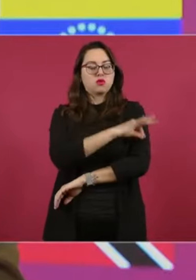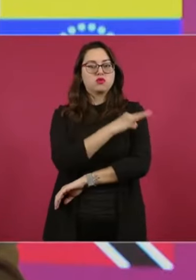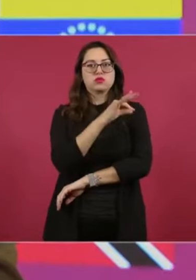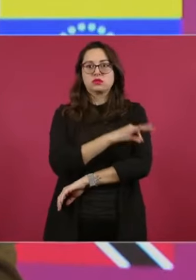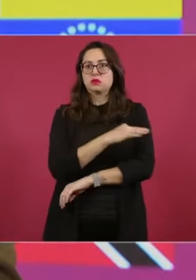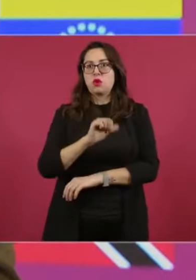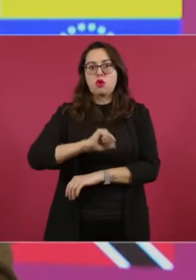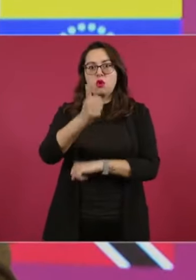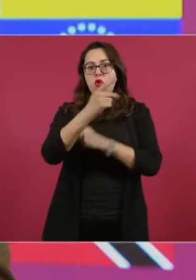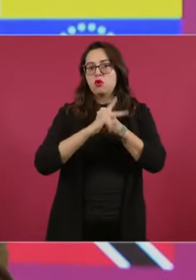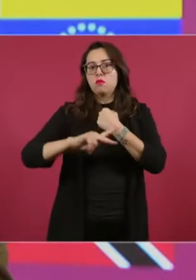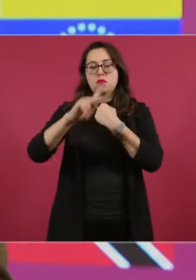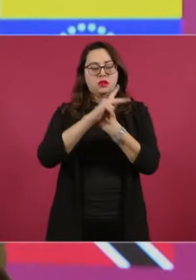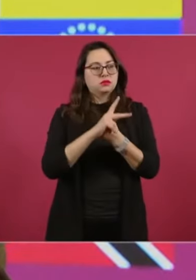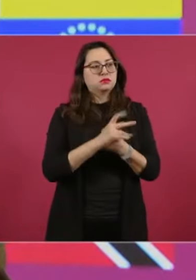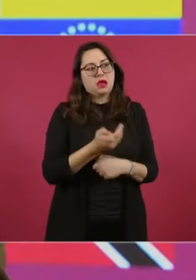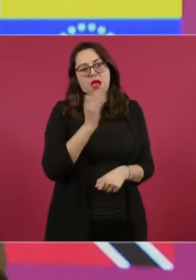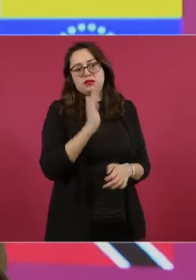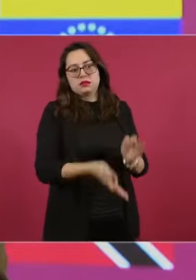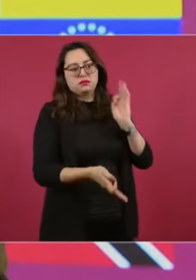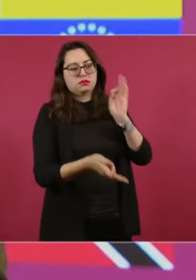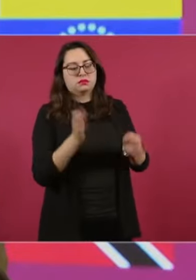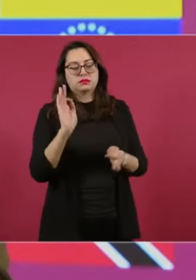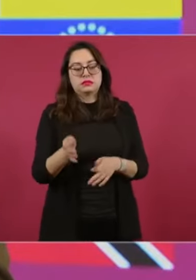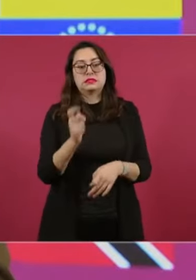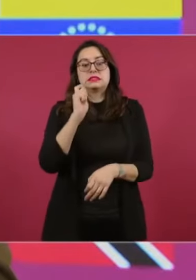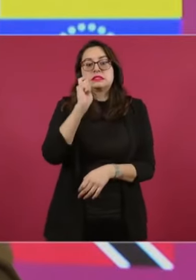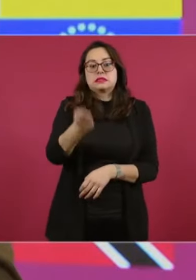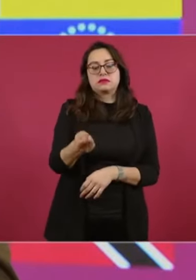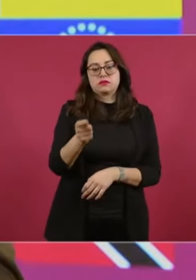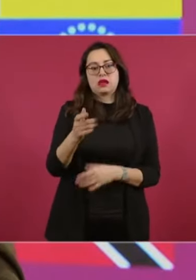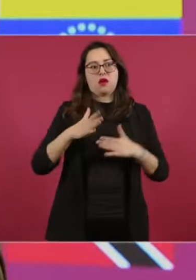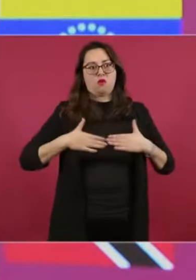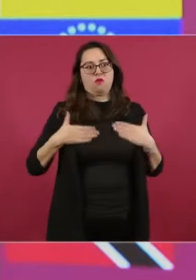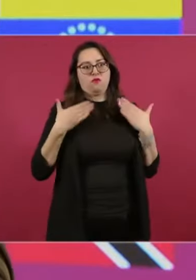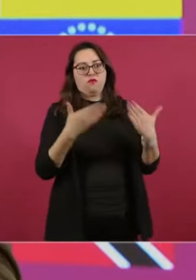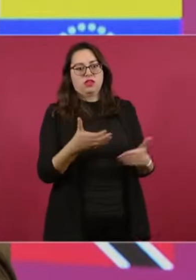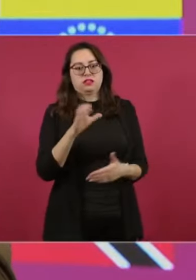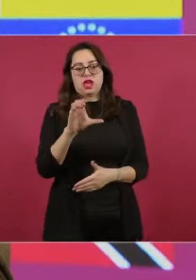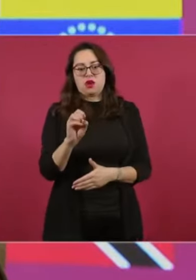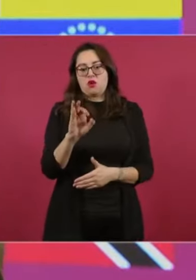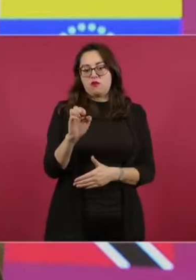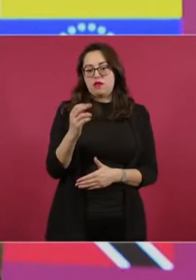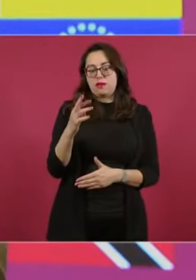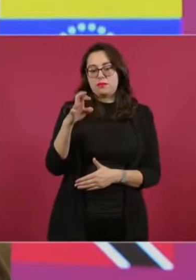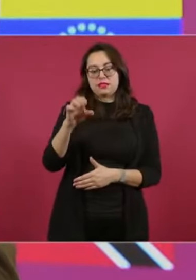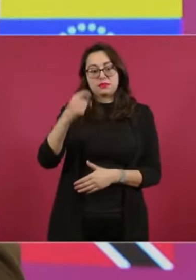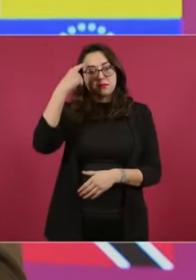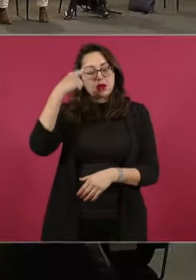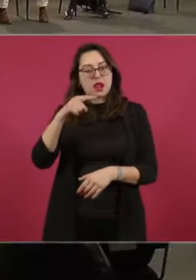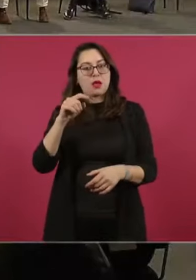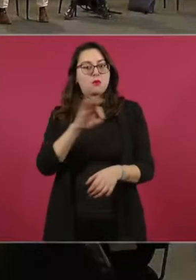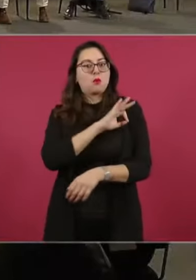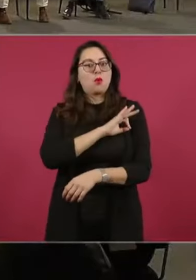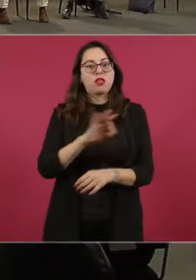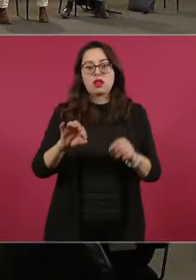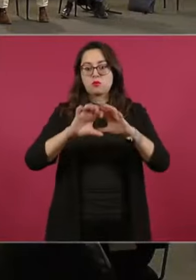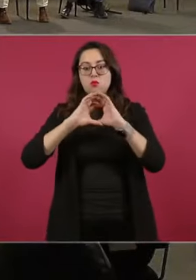traduce en acceso a vacunas seguras y de calidad a más de 185 millones de personas. Muchas gracias.